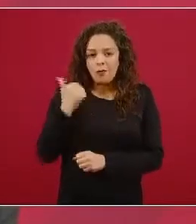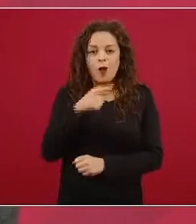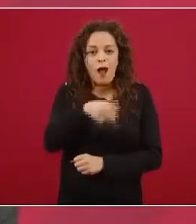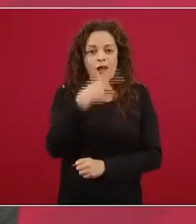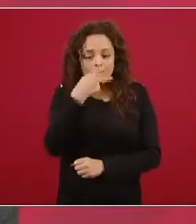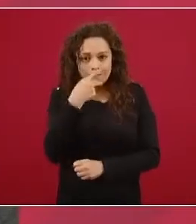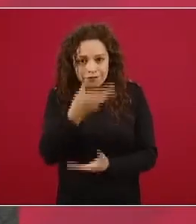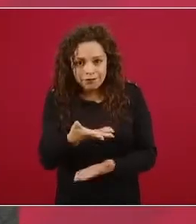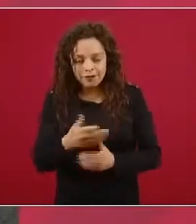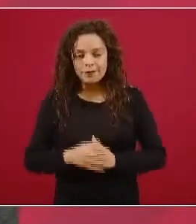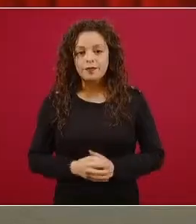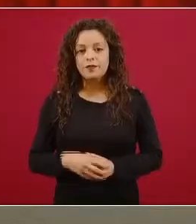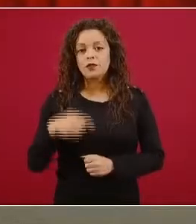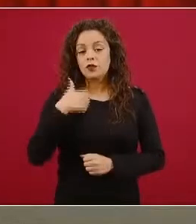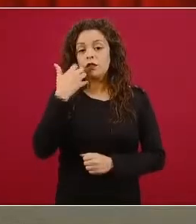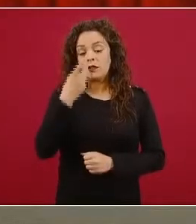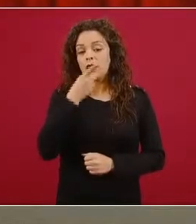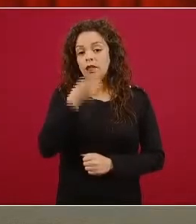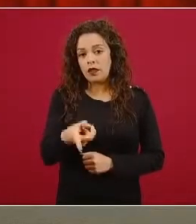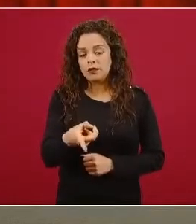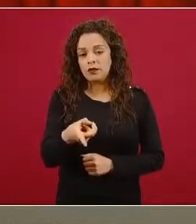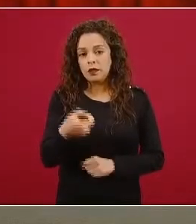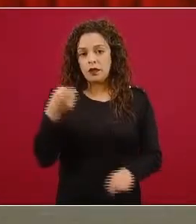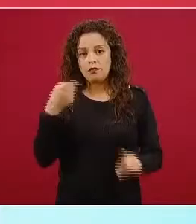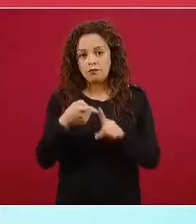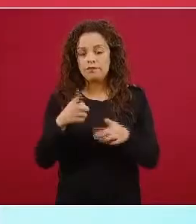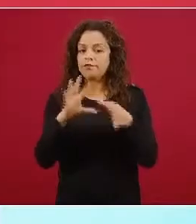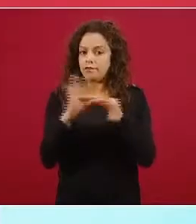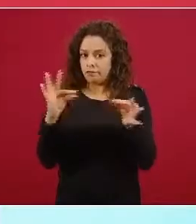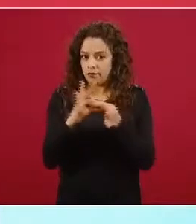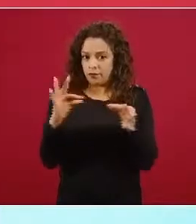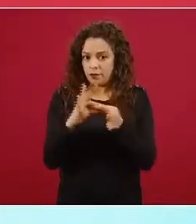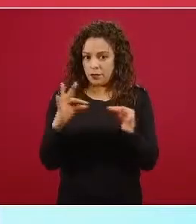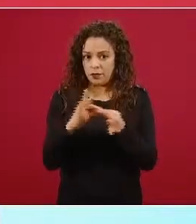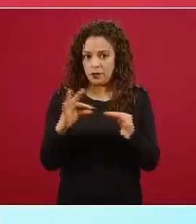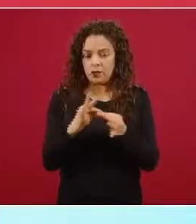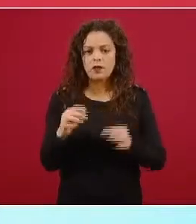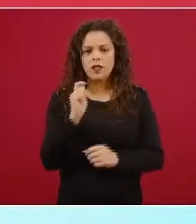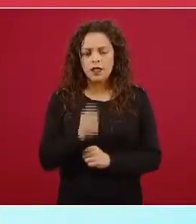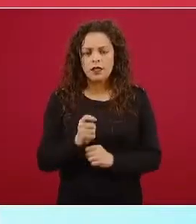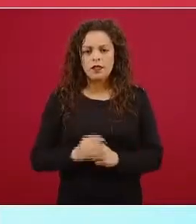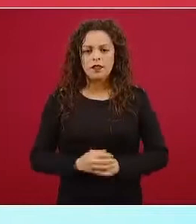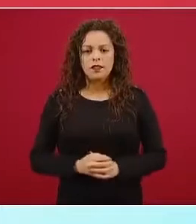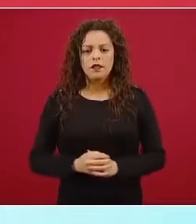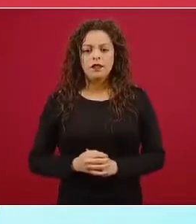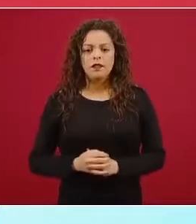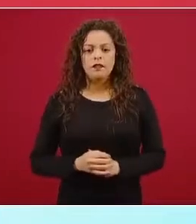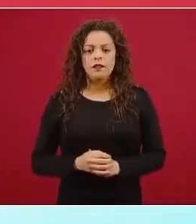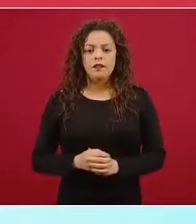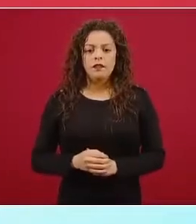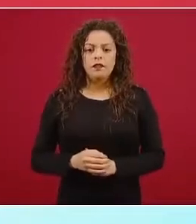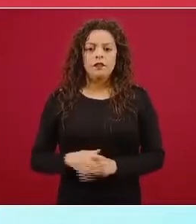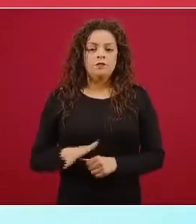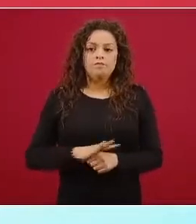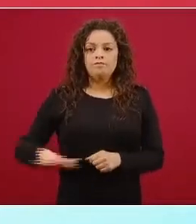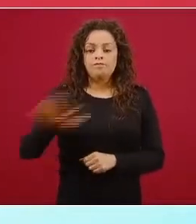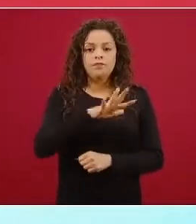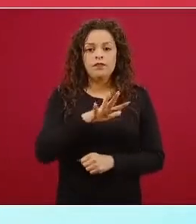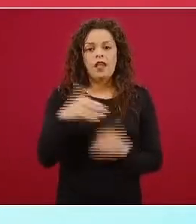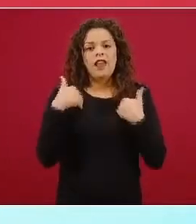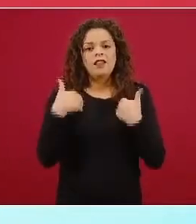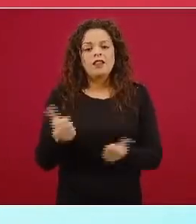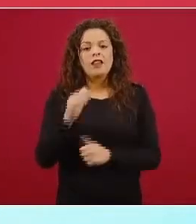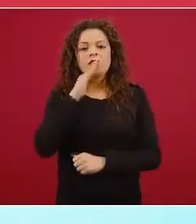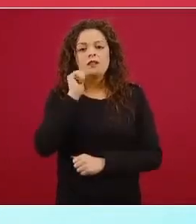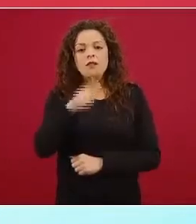para señalar una extendida mala interpretación de la vacuna